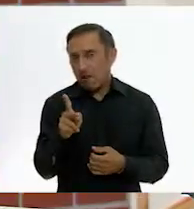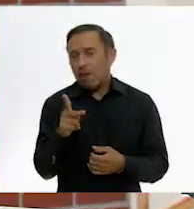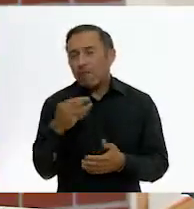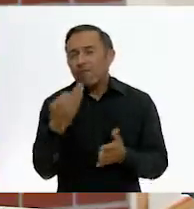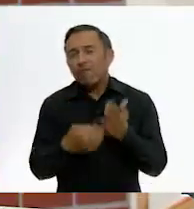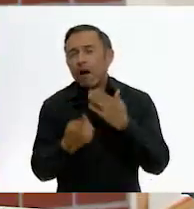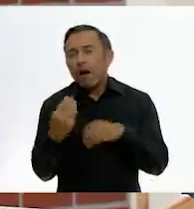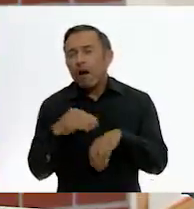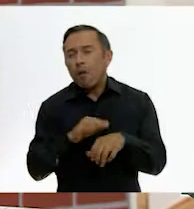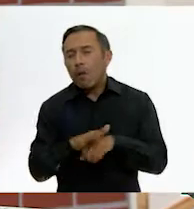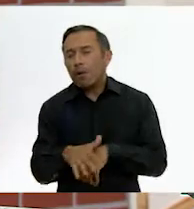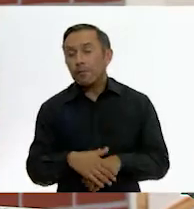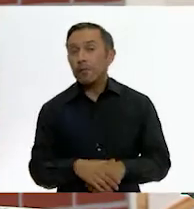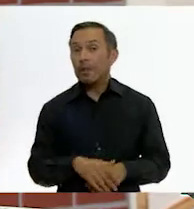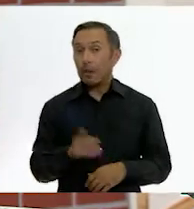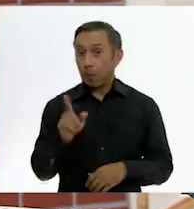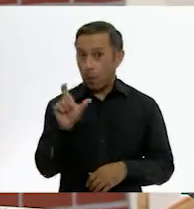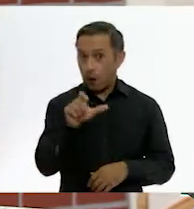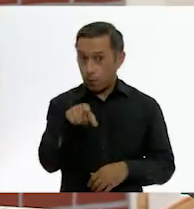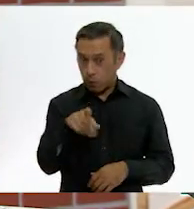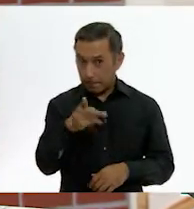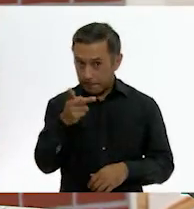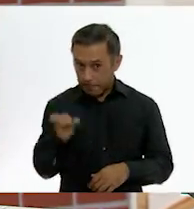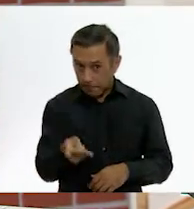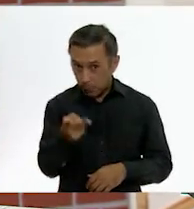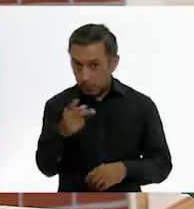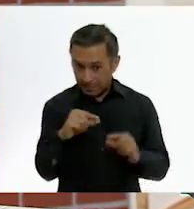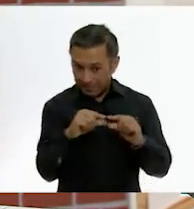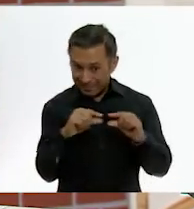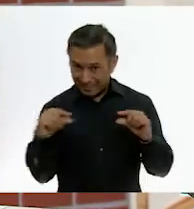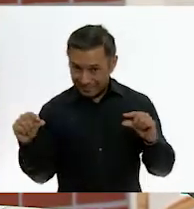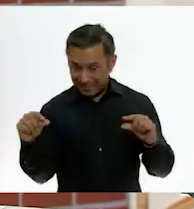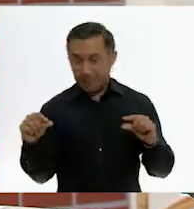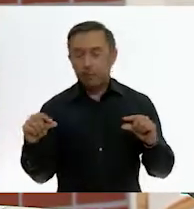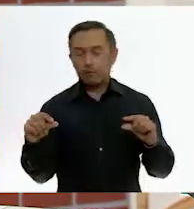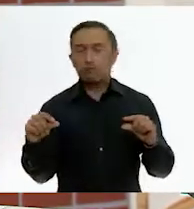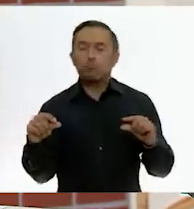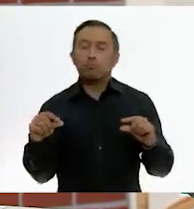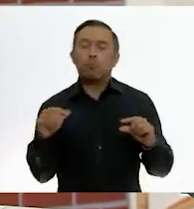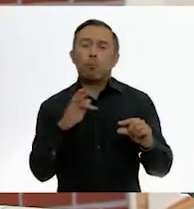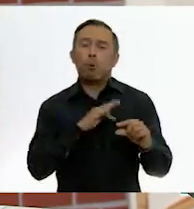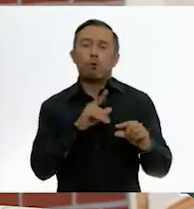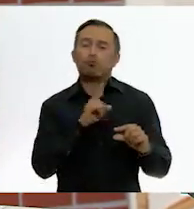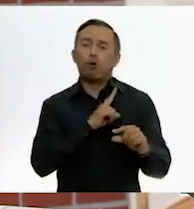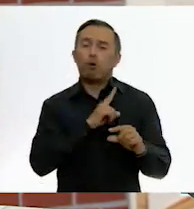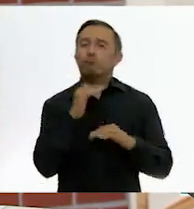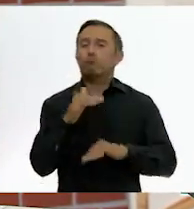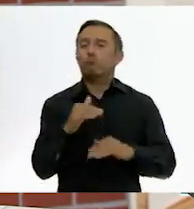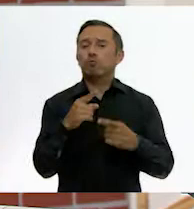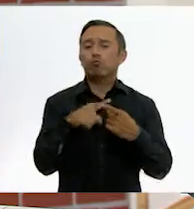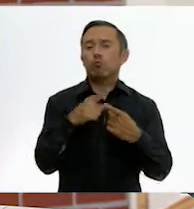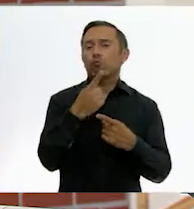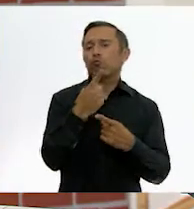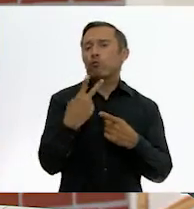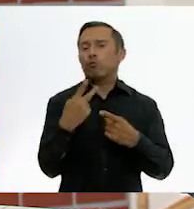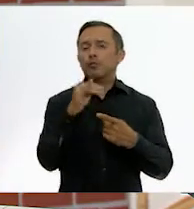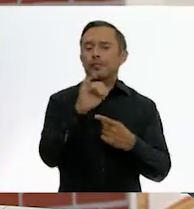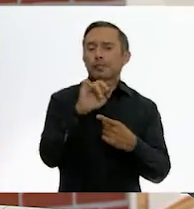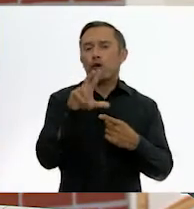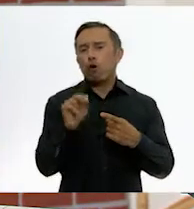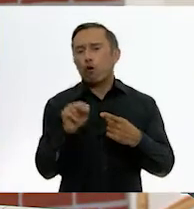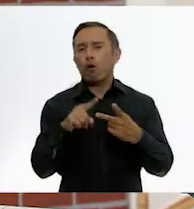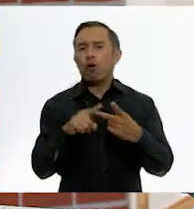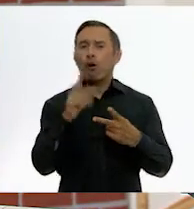recuerda que cuando elabore tu pregunta sólo vas a tener una o dos opciones de respuesta ya sea que las contestes como falso